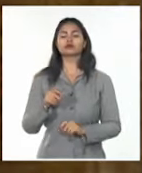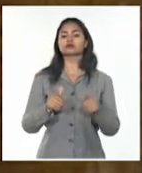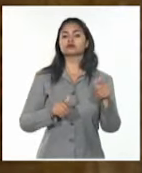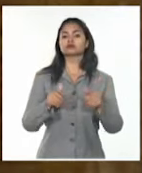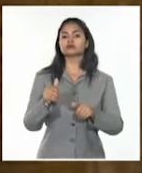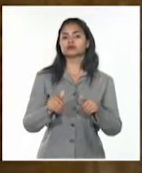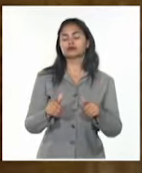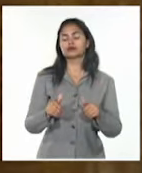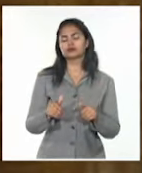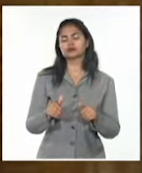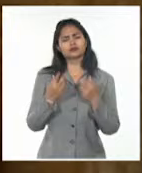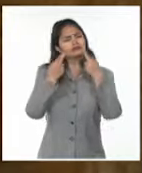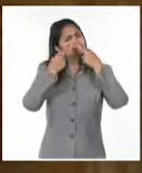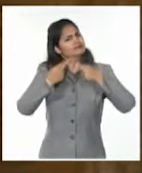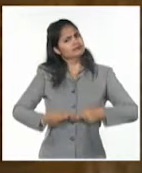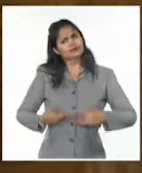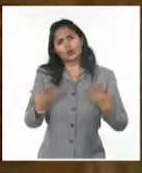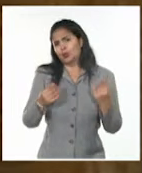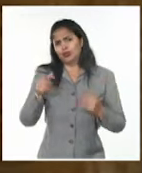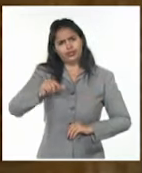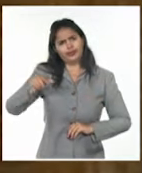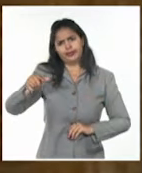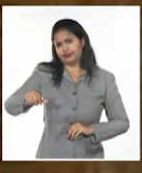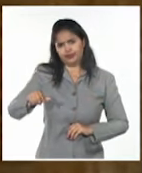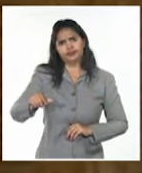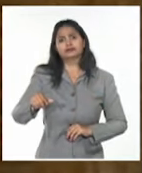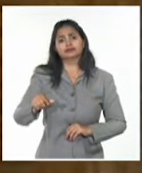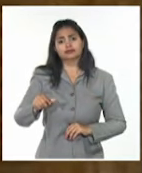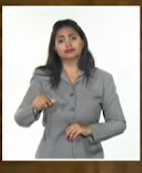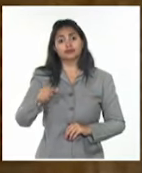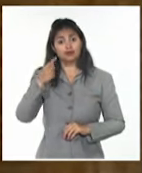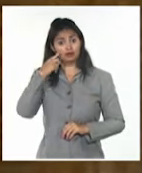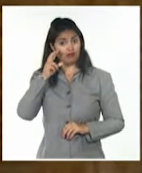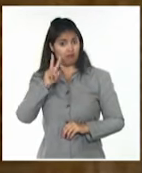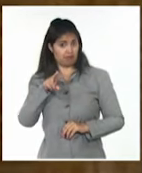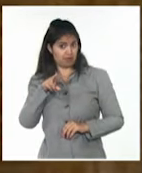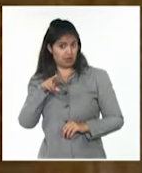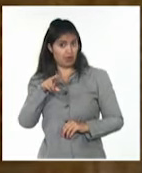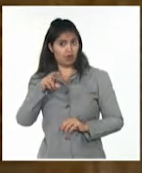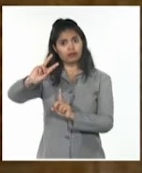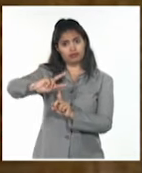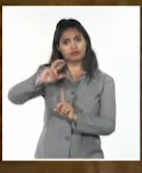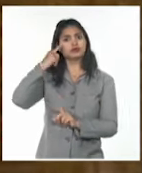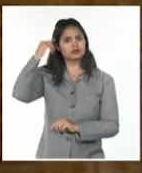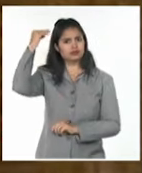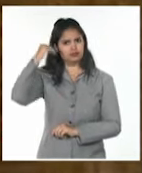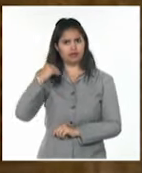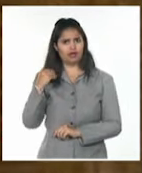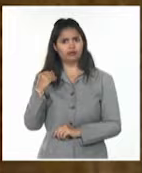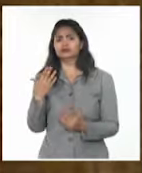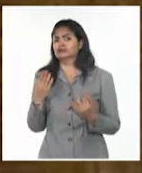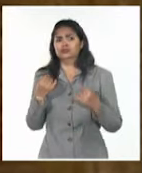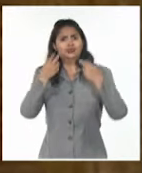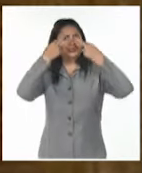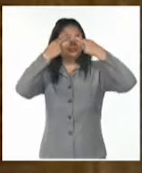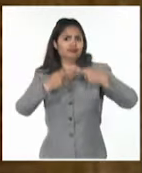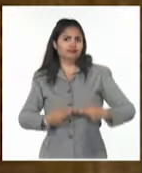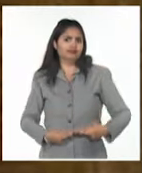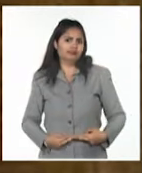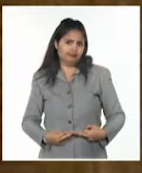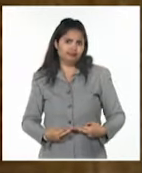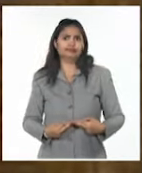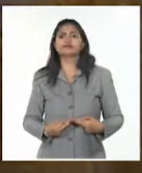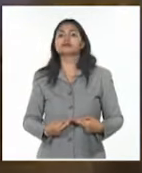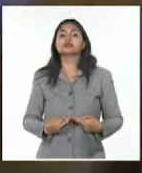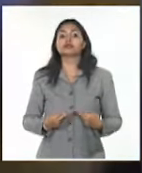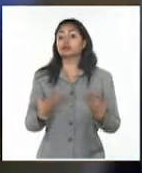bueno todo el mundo todo el que lo vio no voy a a relatar porque es un serial que ha sido muy visto